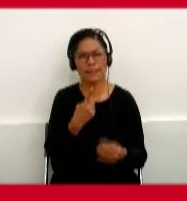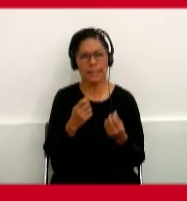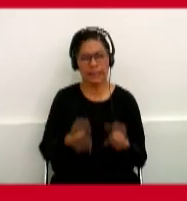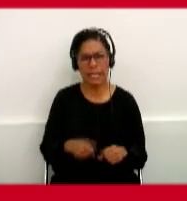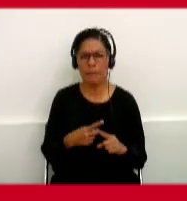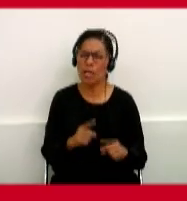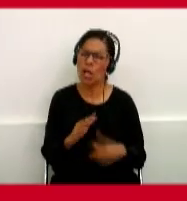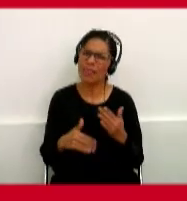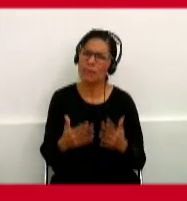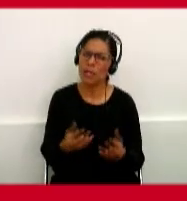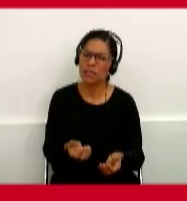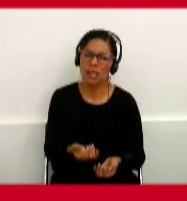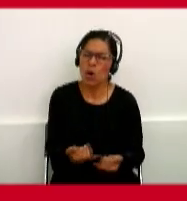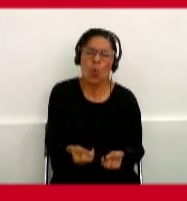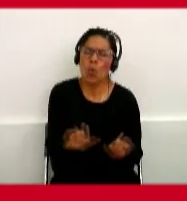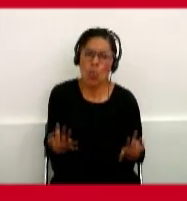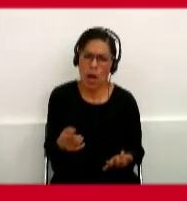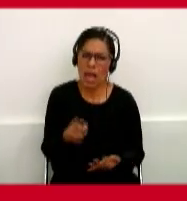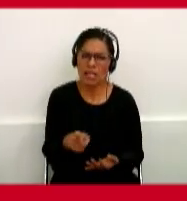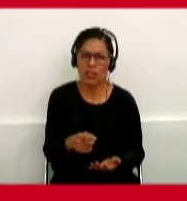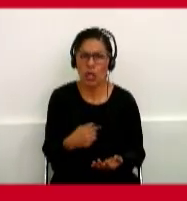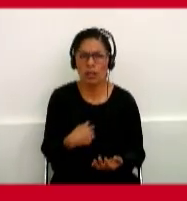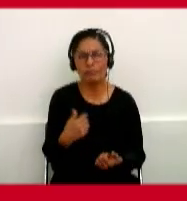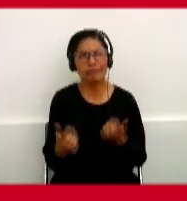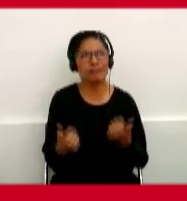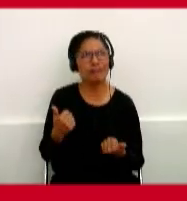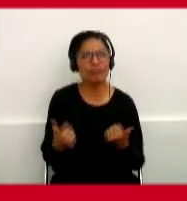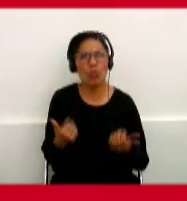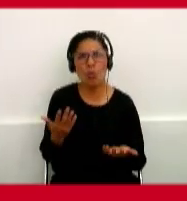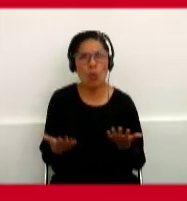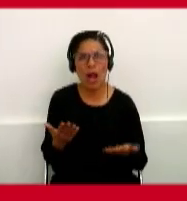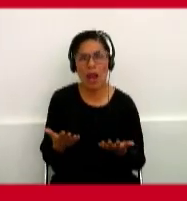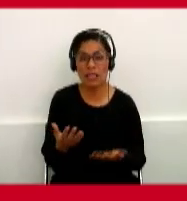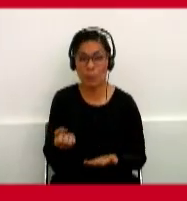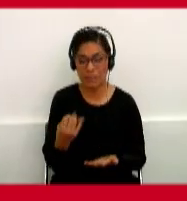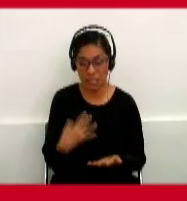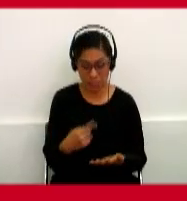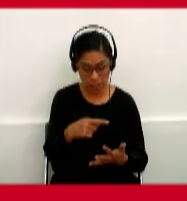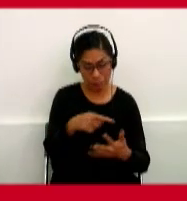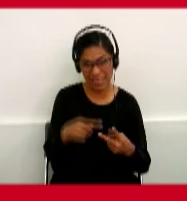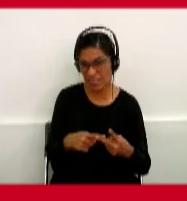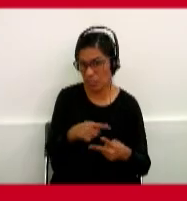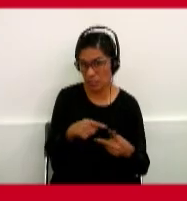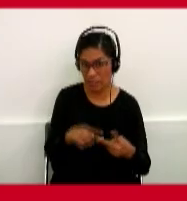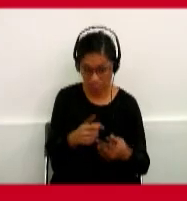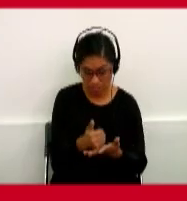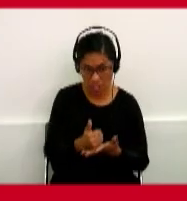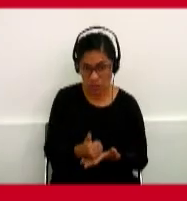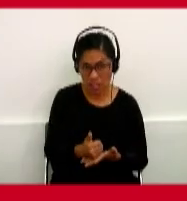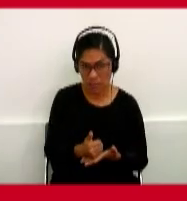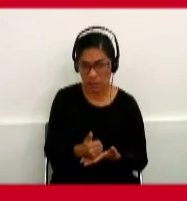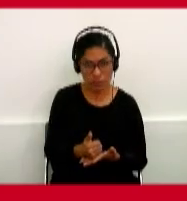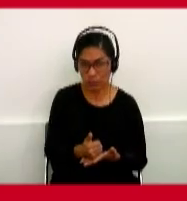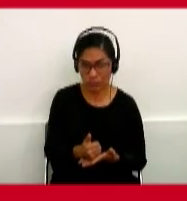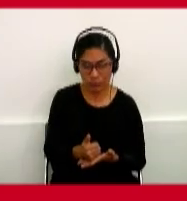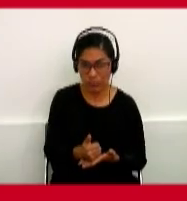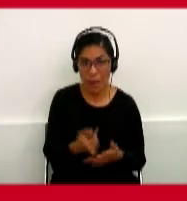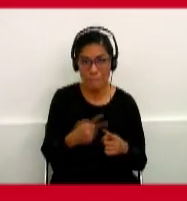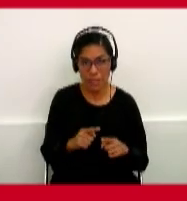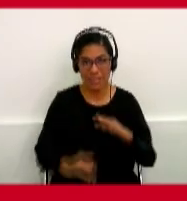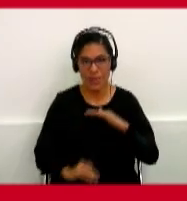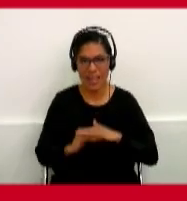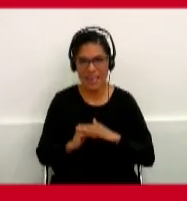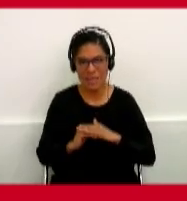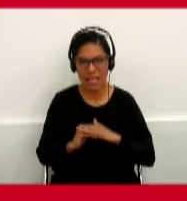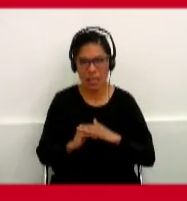pero ¿cuál al final me está diciendo que estas alternativas no me ayudan? Si bien tienen